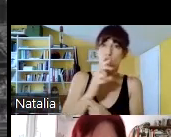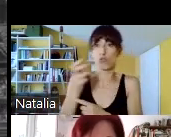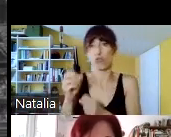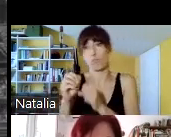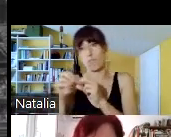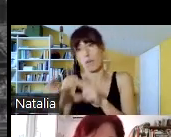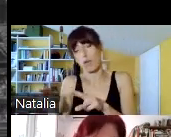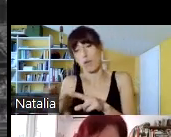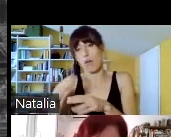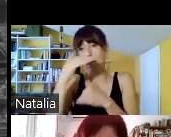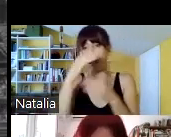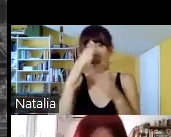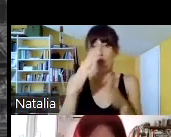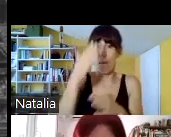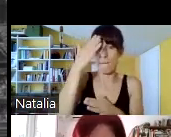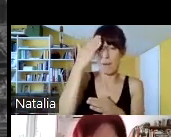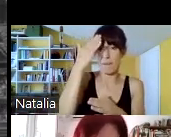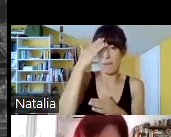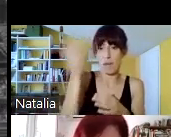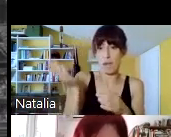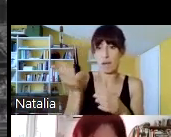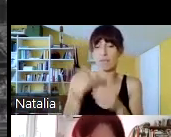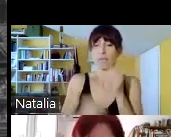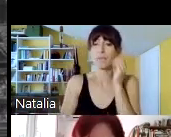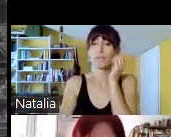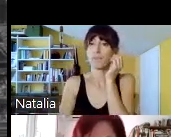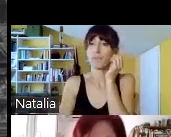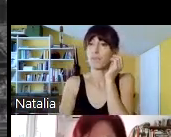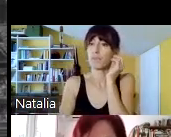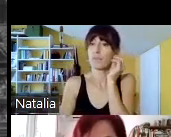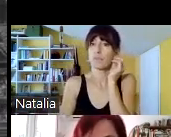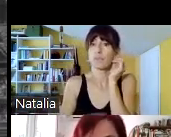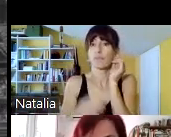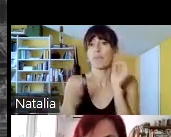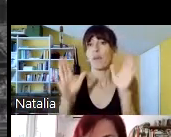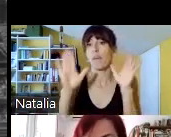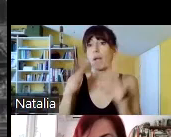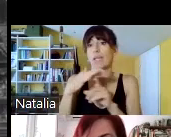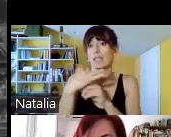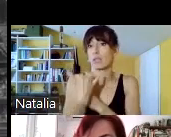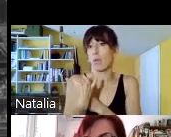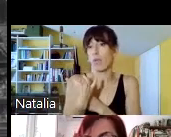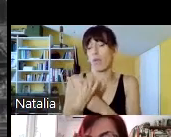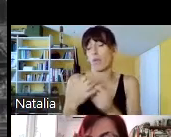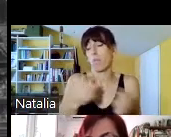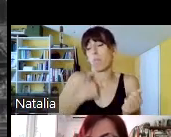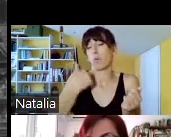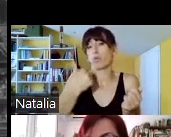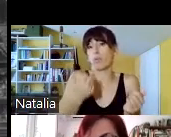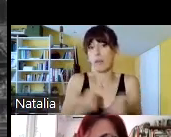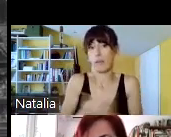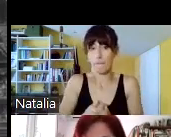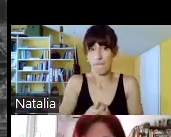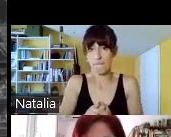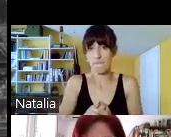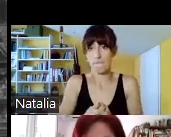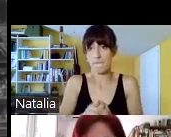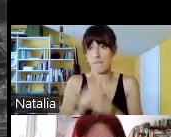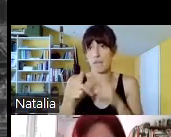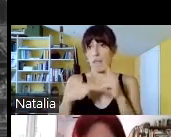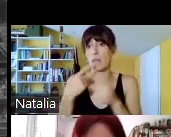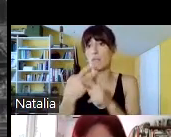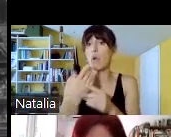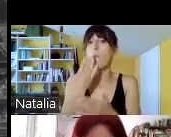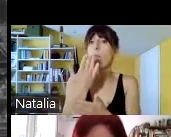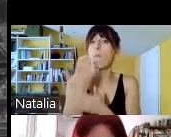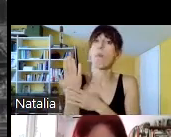el mejor sea la atención primaria, pero que es lo que está pasando ahora, ¿no? Con las condiciones de posibilidad, para luego proponer una serie